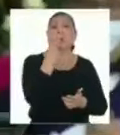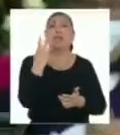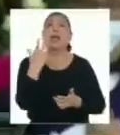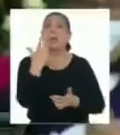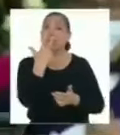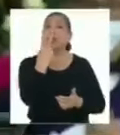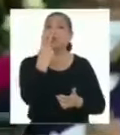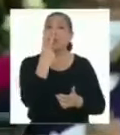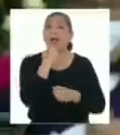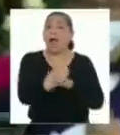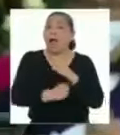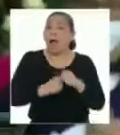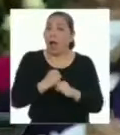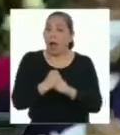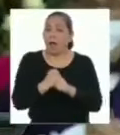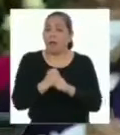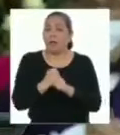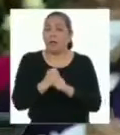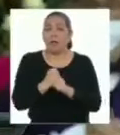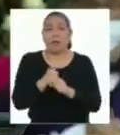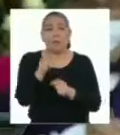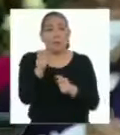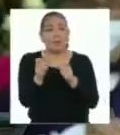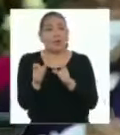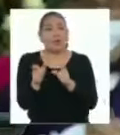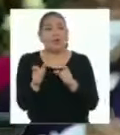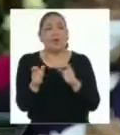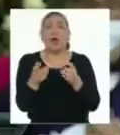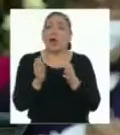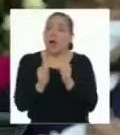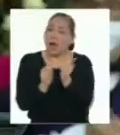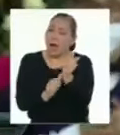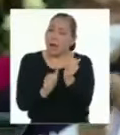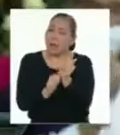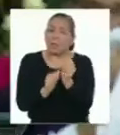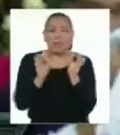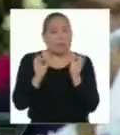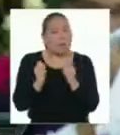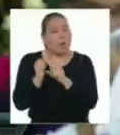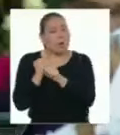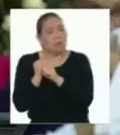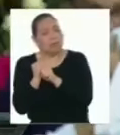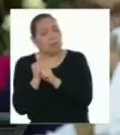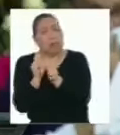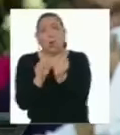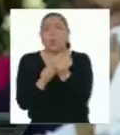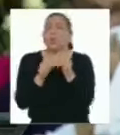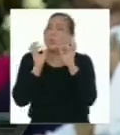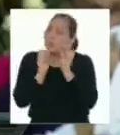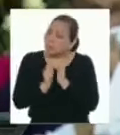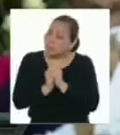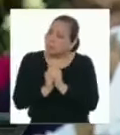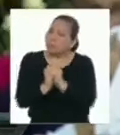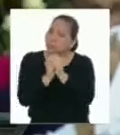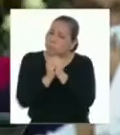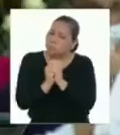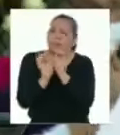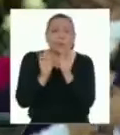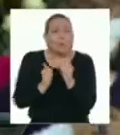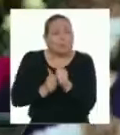el pueblo de Dios, unido a sus pastores, ha acompañado al crucificado con devoción y